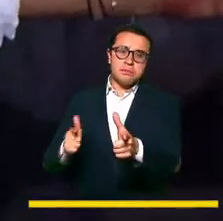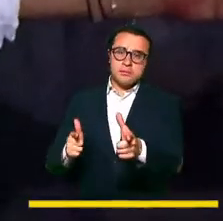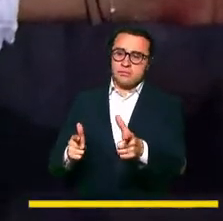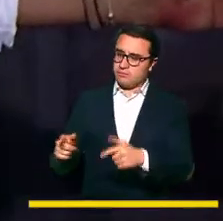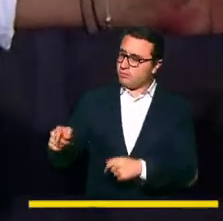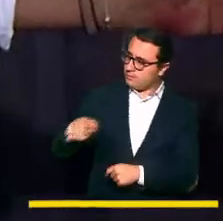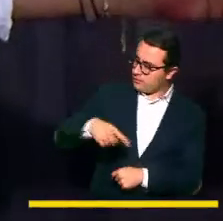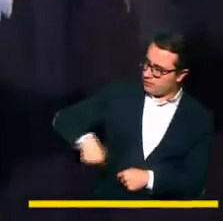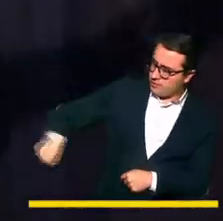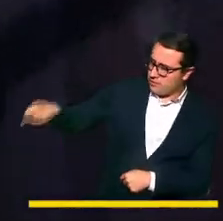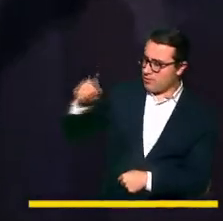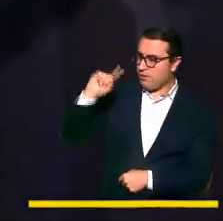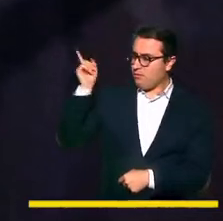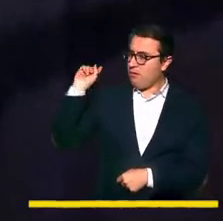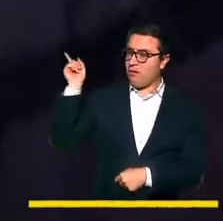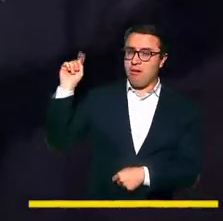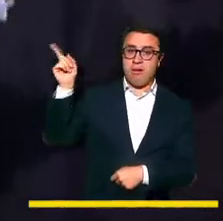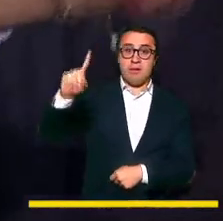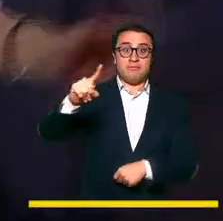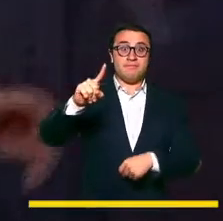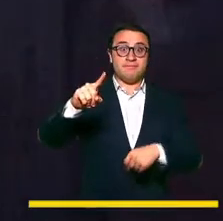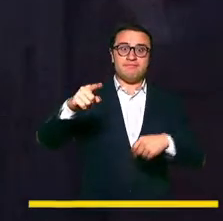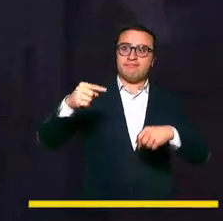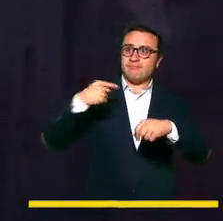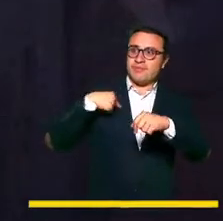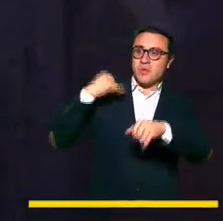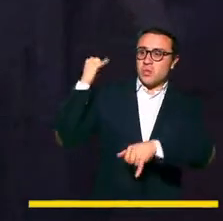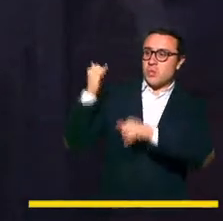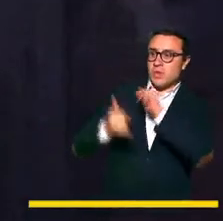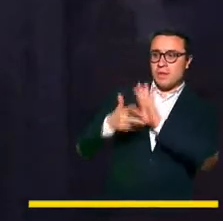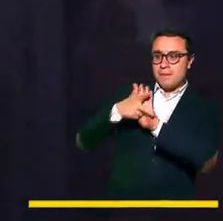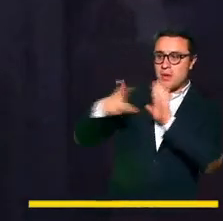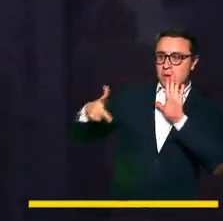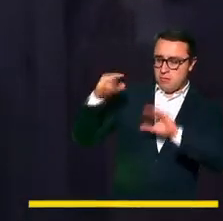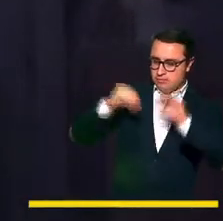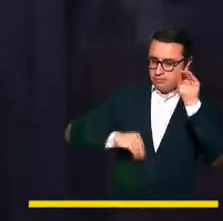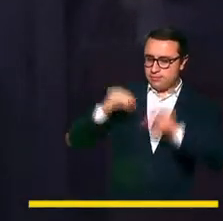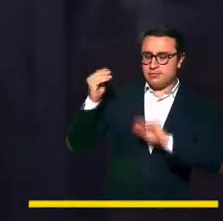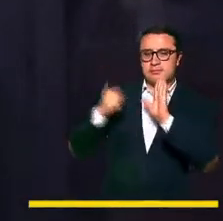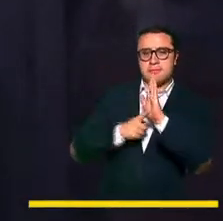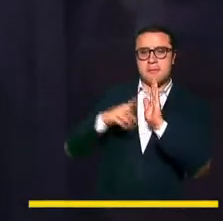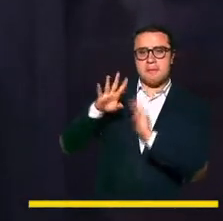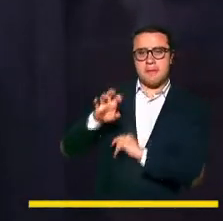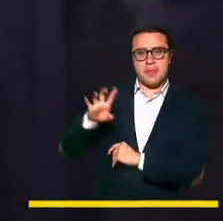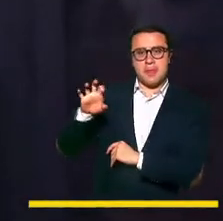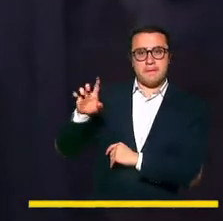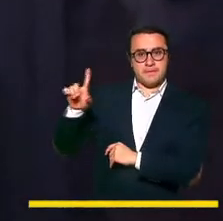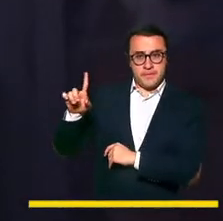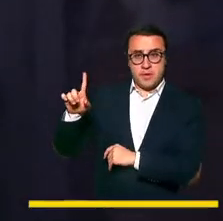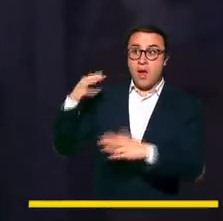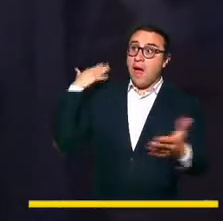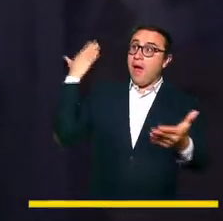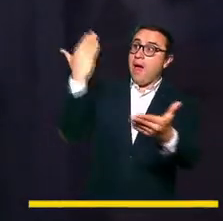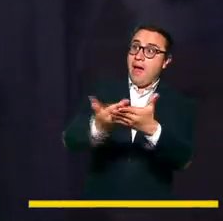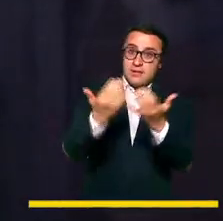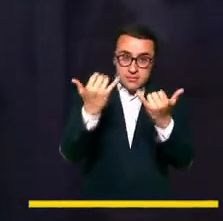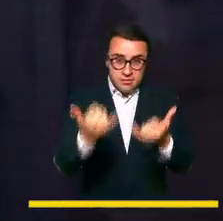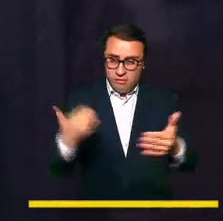durante todos estos tiempos, desde que se convocó la última constituyente en el 91, las decisiones.